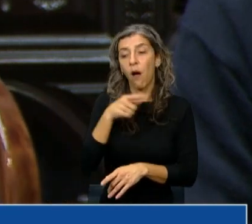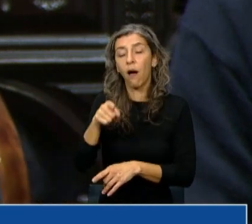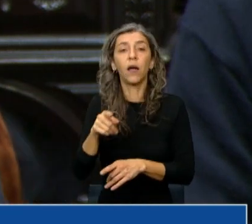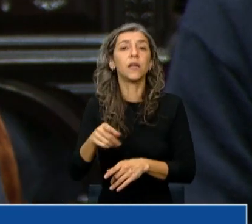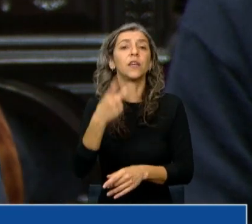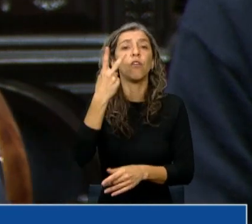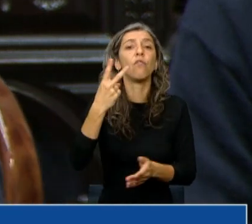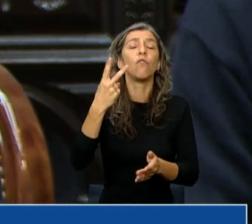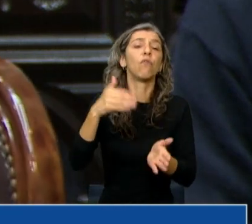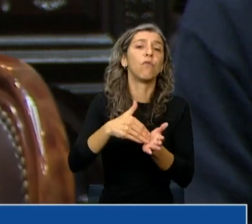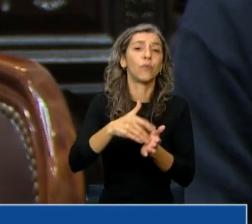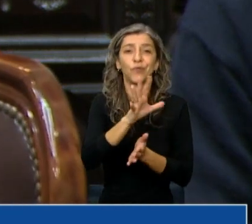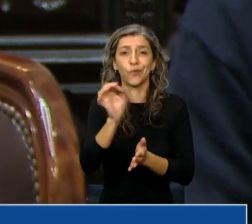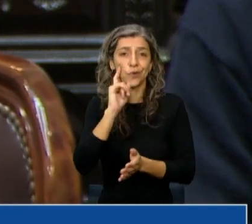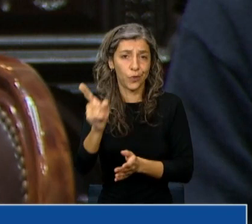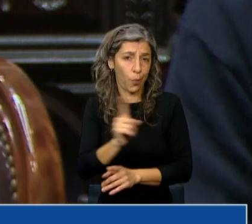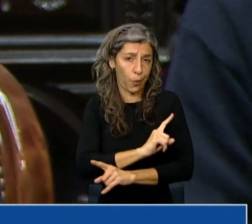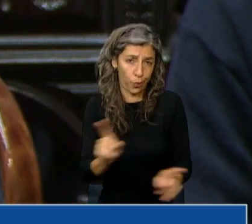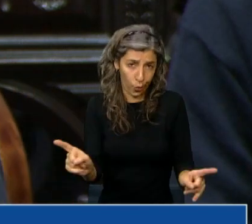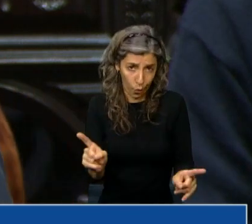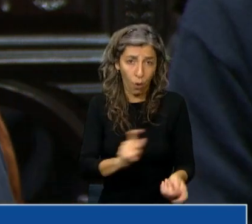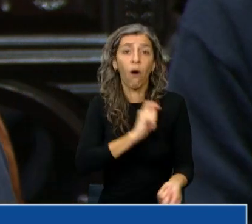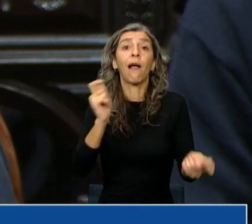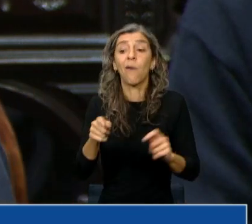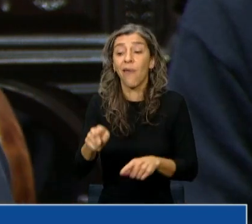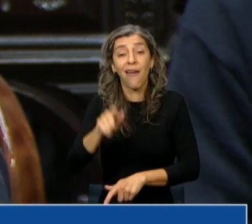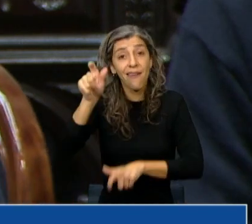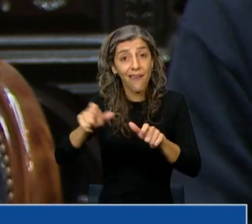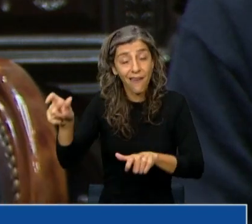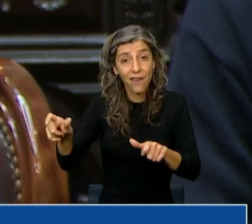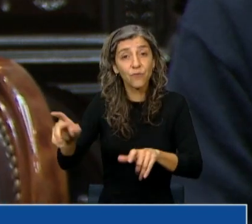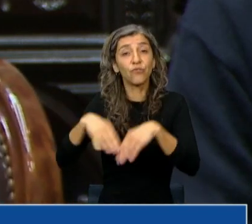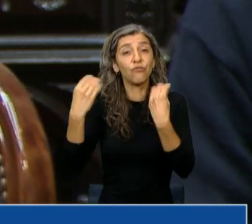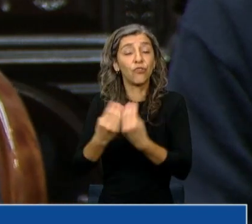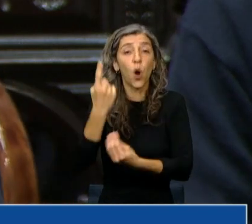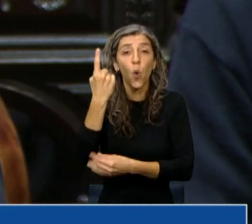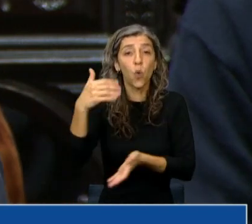los 2.500.000 que en alguna vez fueron y él mencionó. Pagaban el impuesto